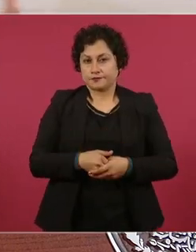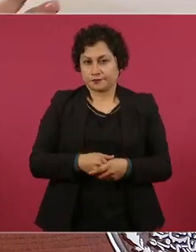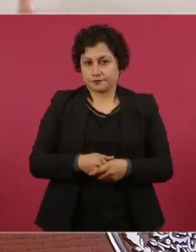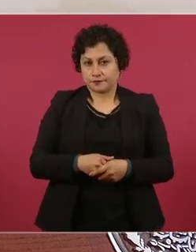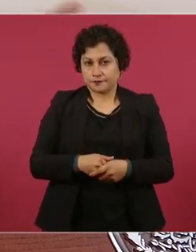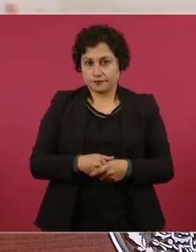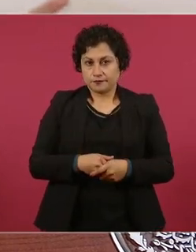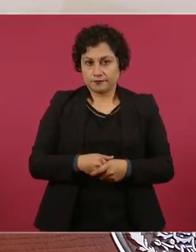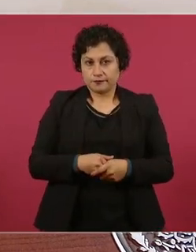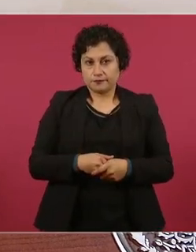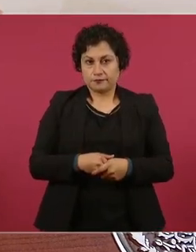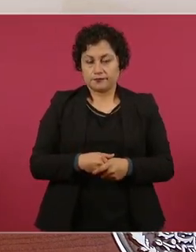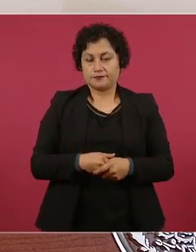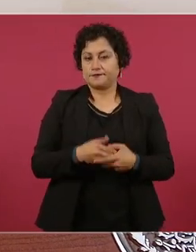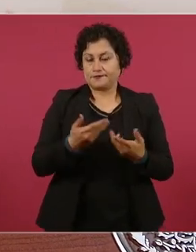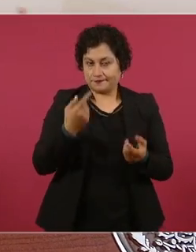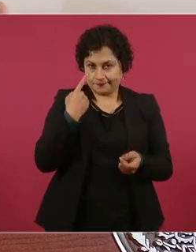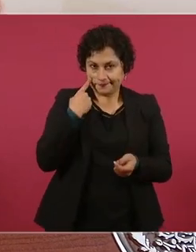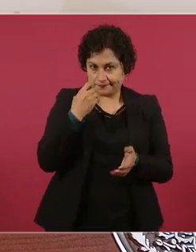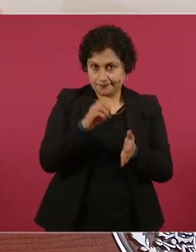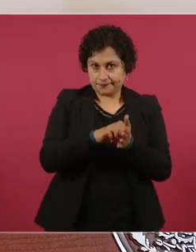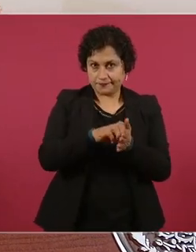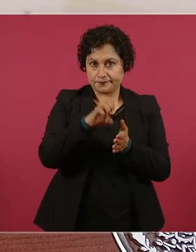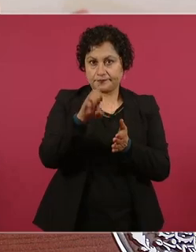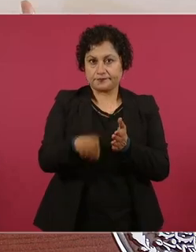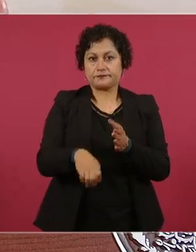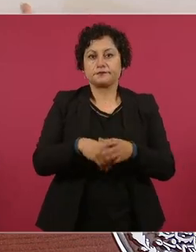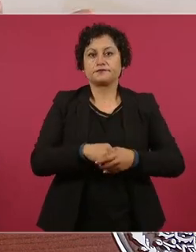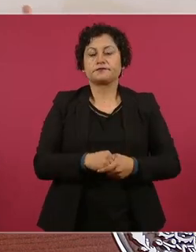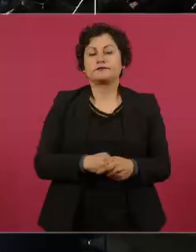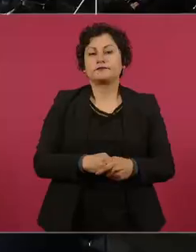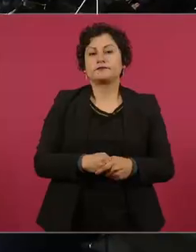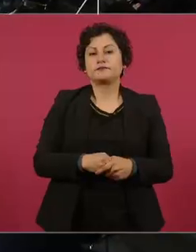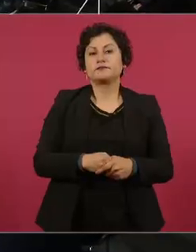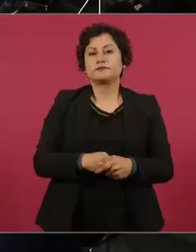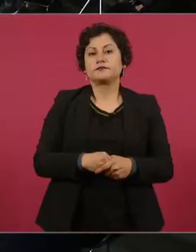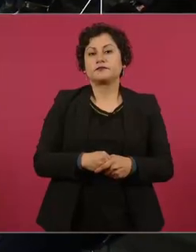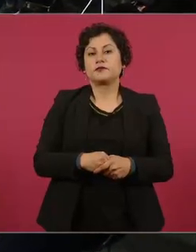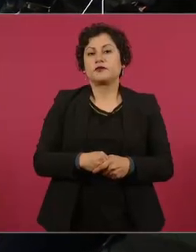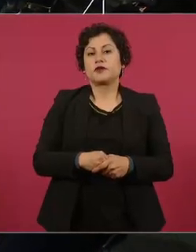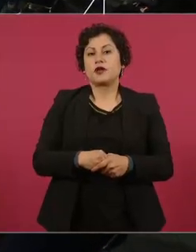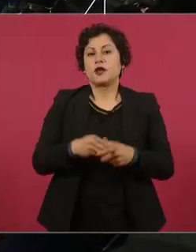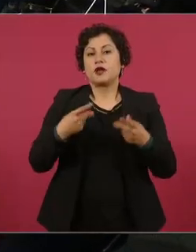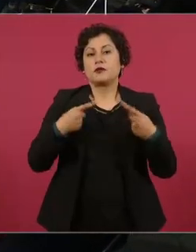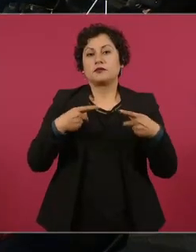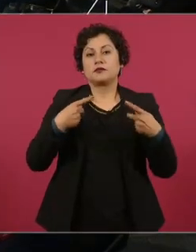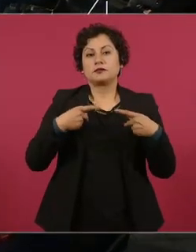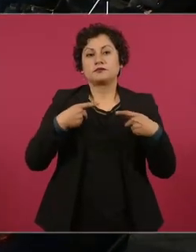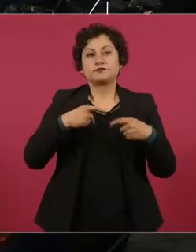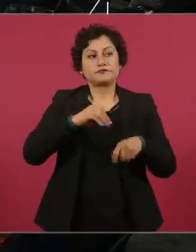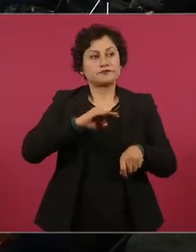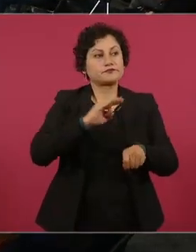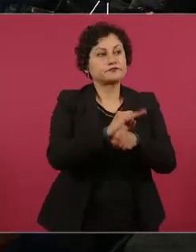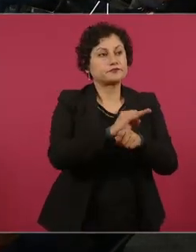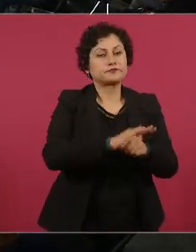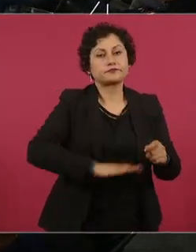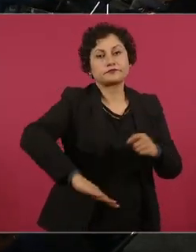buscar darle protección y justicia al pueblo, se fueron a proteger